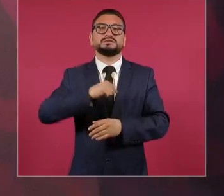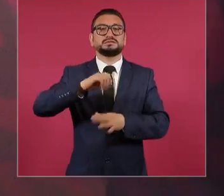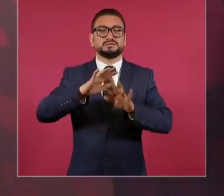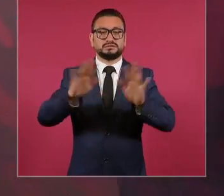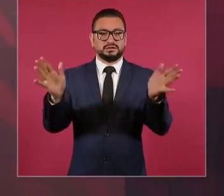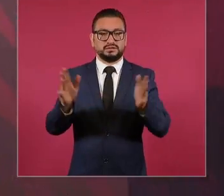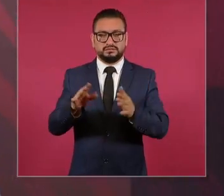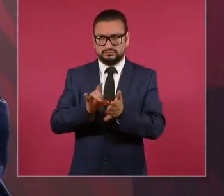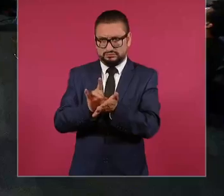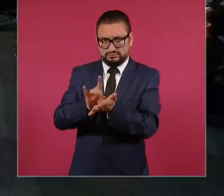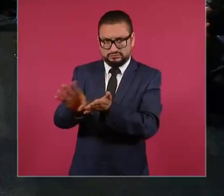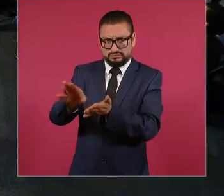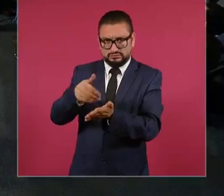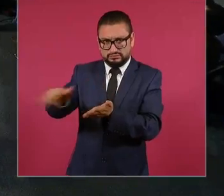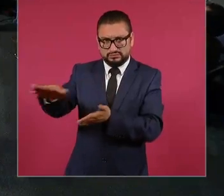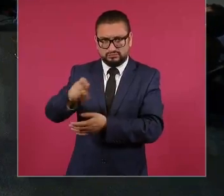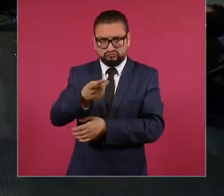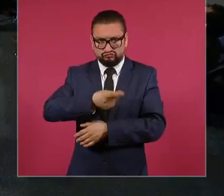se les va a despedir.